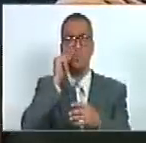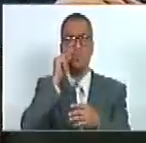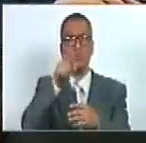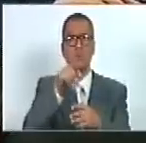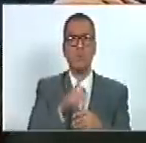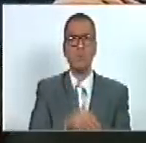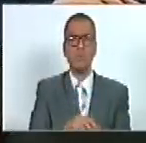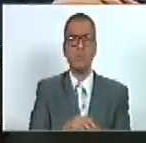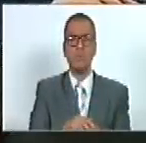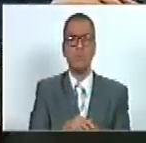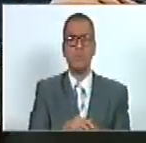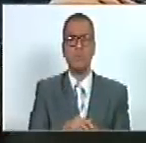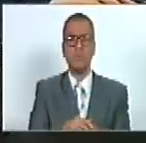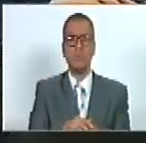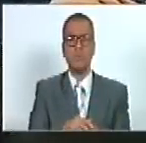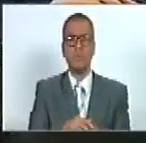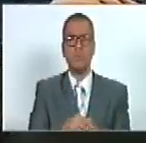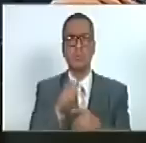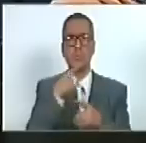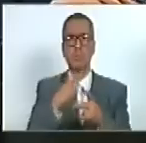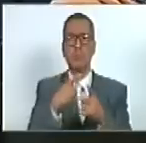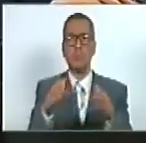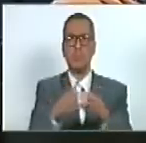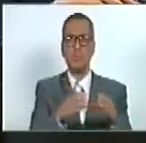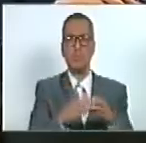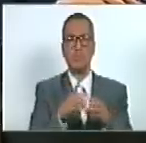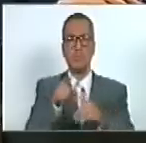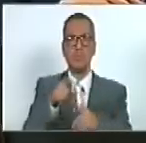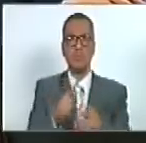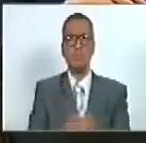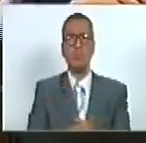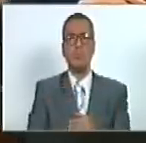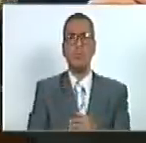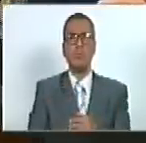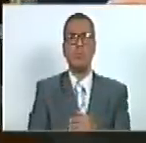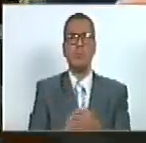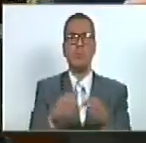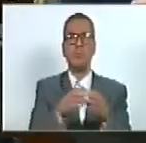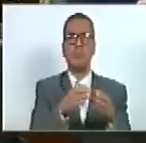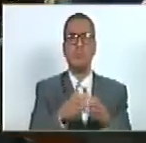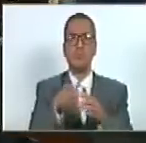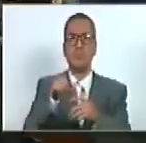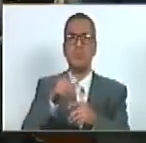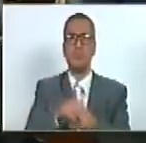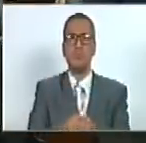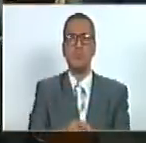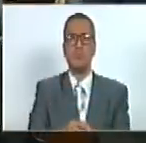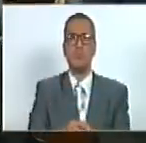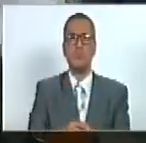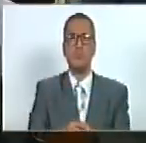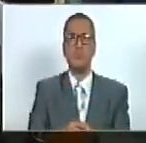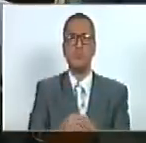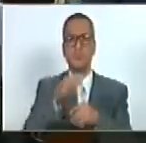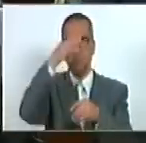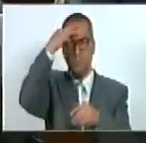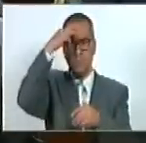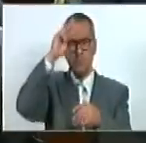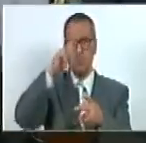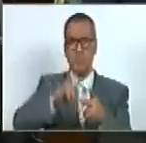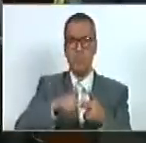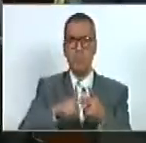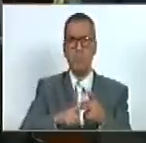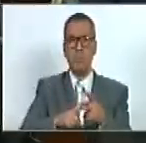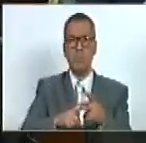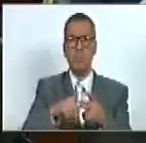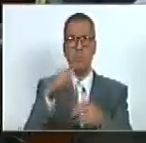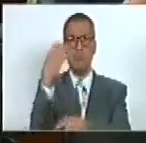aláteres, que terminan reuniéndose en conciliábolos en México,